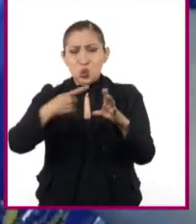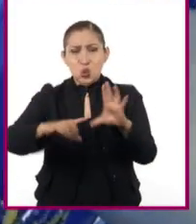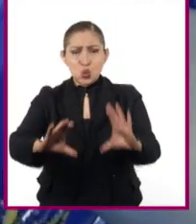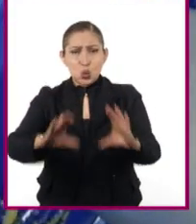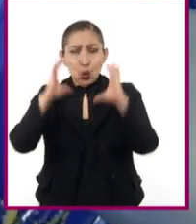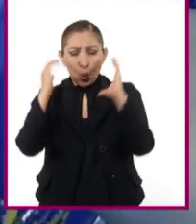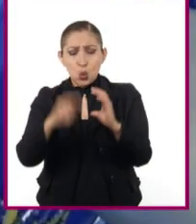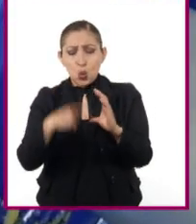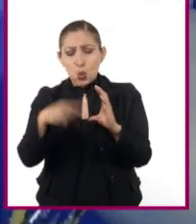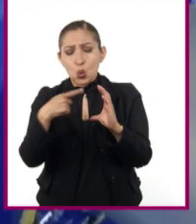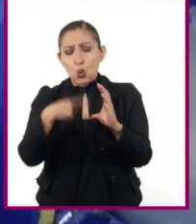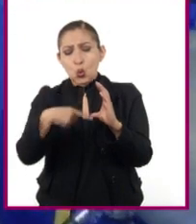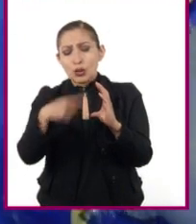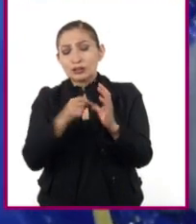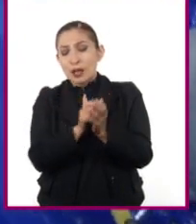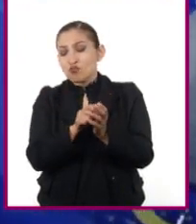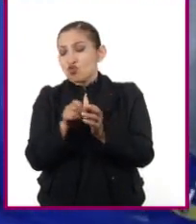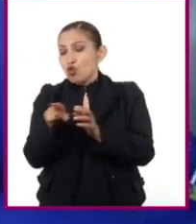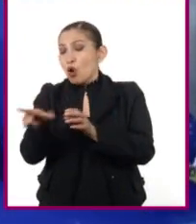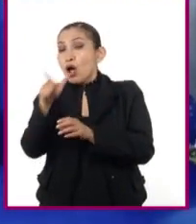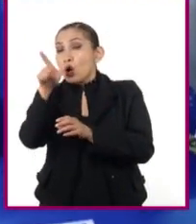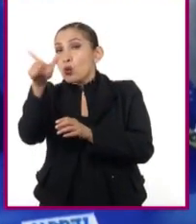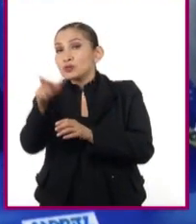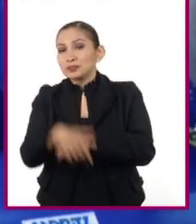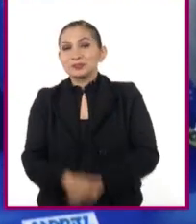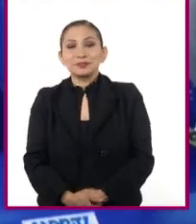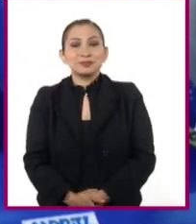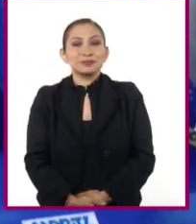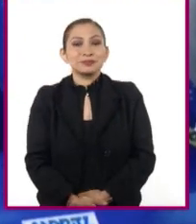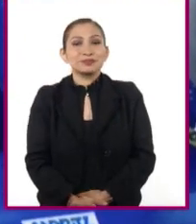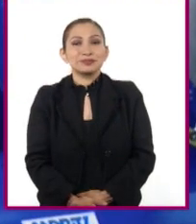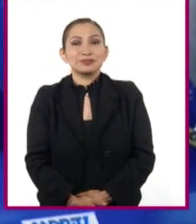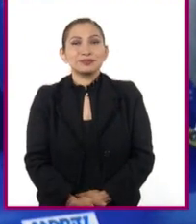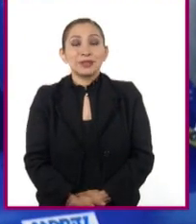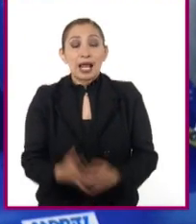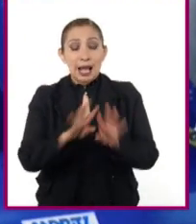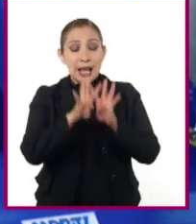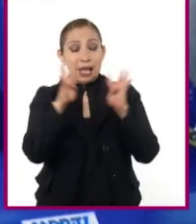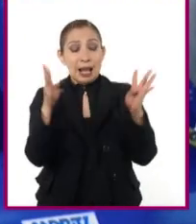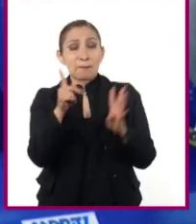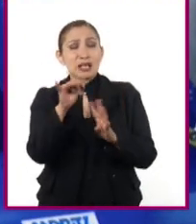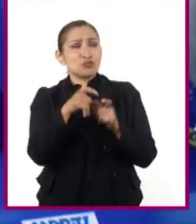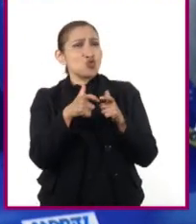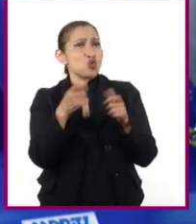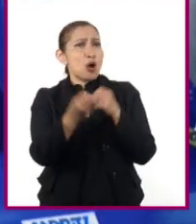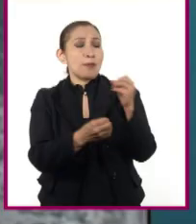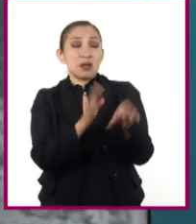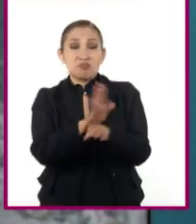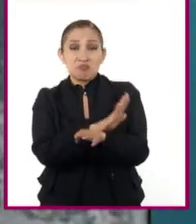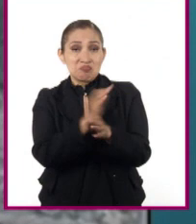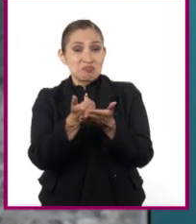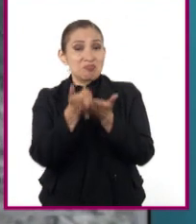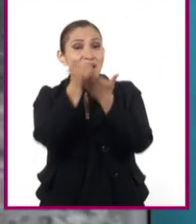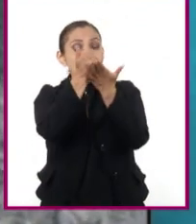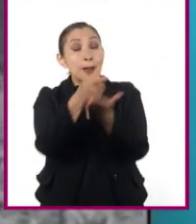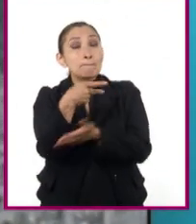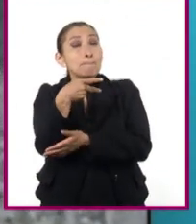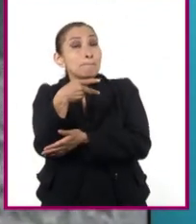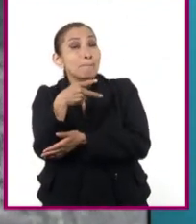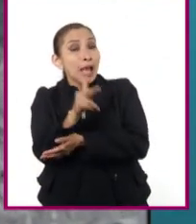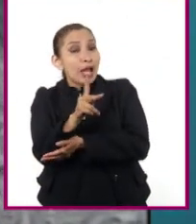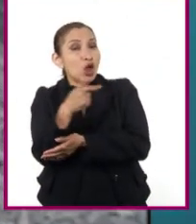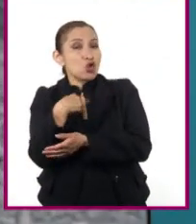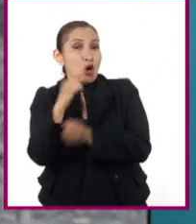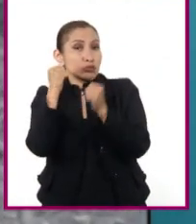gran velocidad y así producir la corriente eléctrica. Las presas son obras altamente benéficas, sin